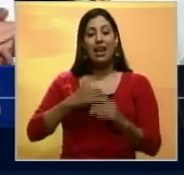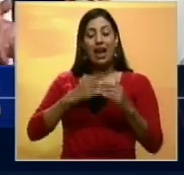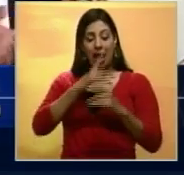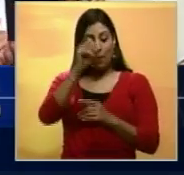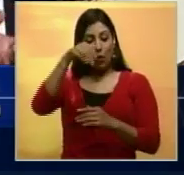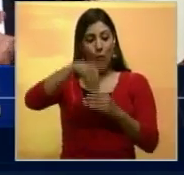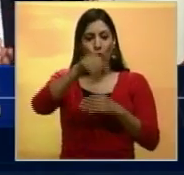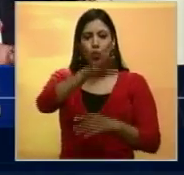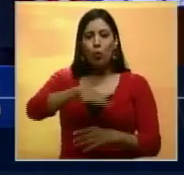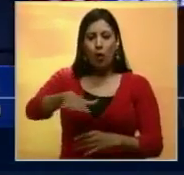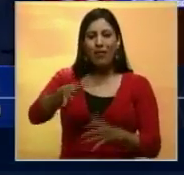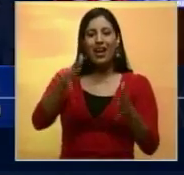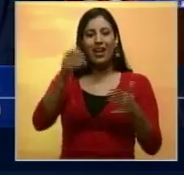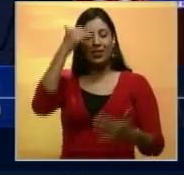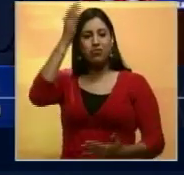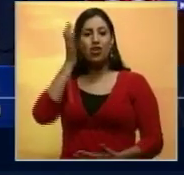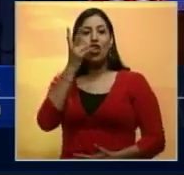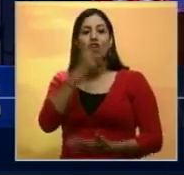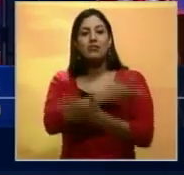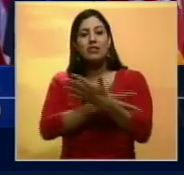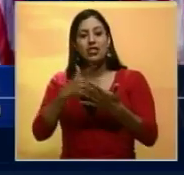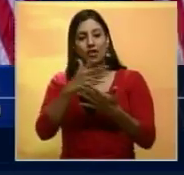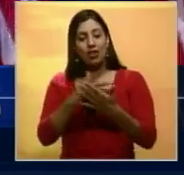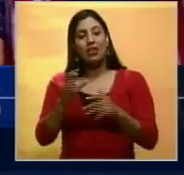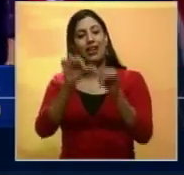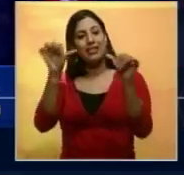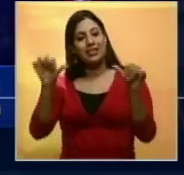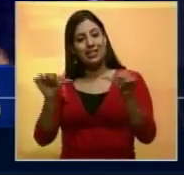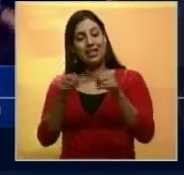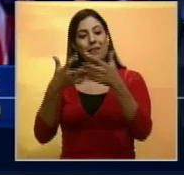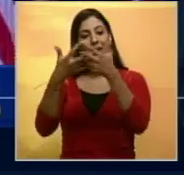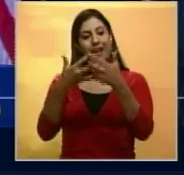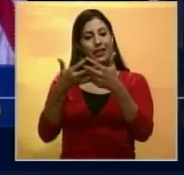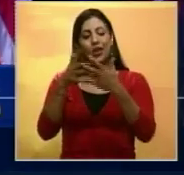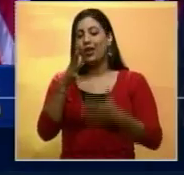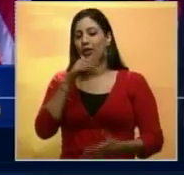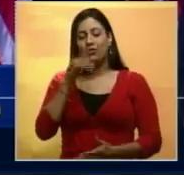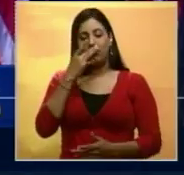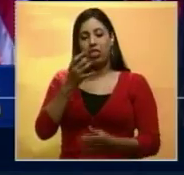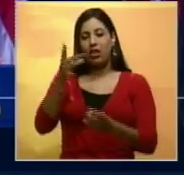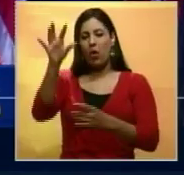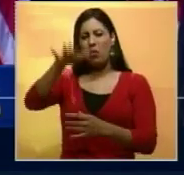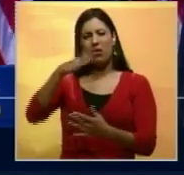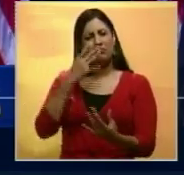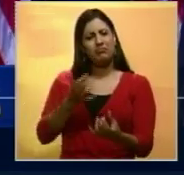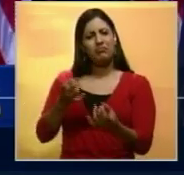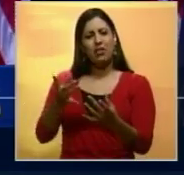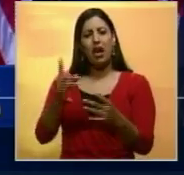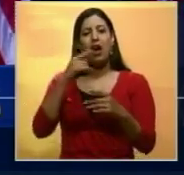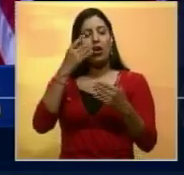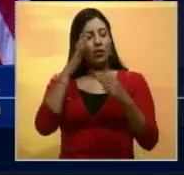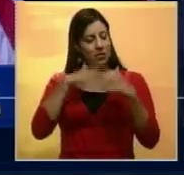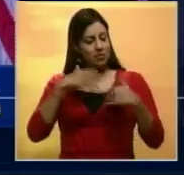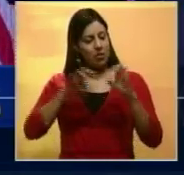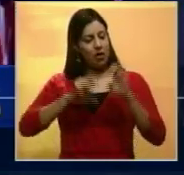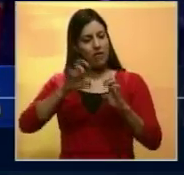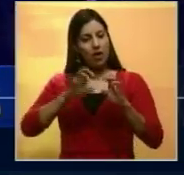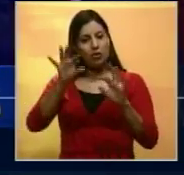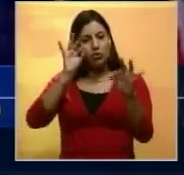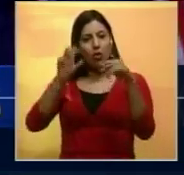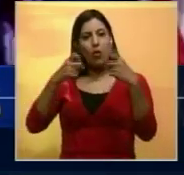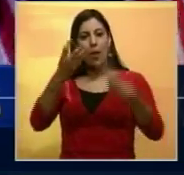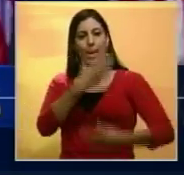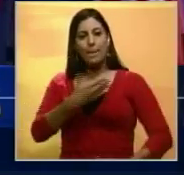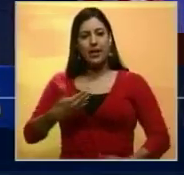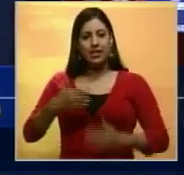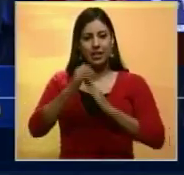superarlo en voto popular por más de 2 millones, el sistema estadounidense no toma en cuenta este resultado a la hora de seleccionar al